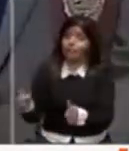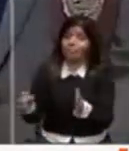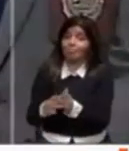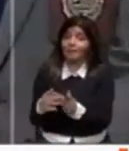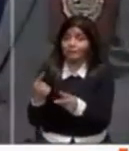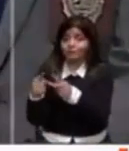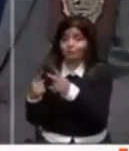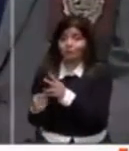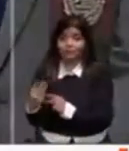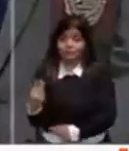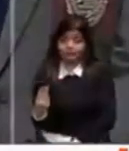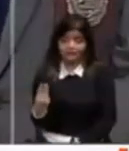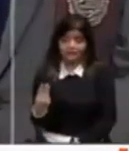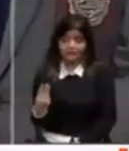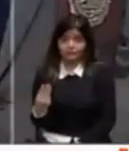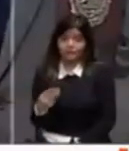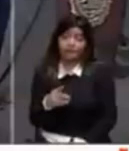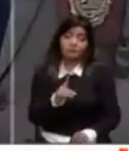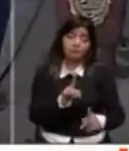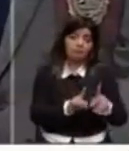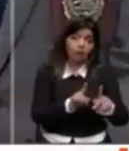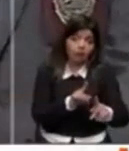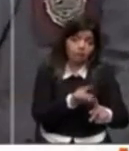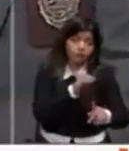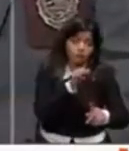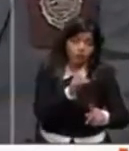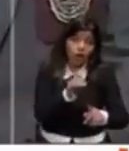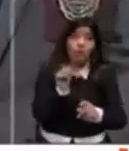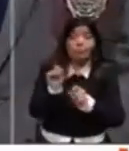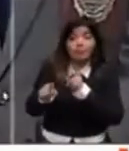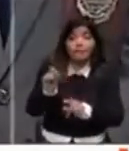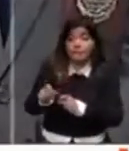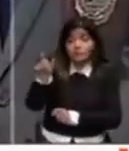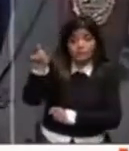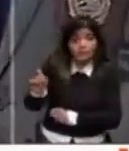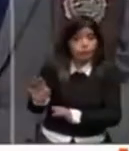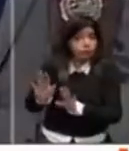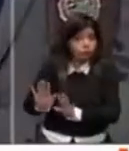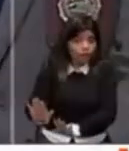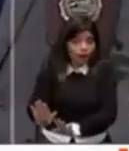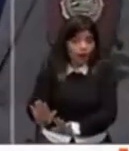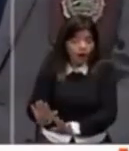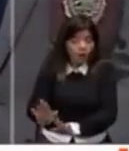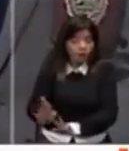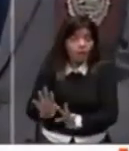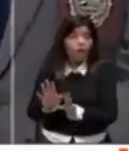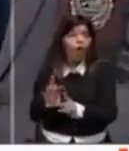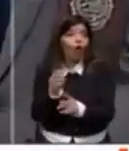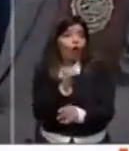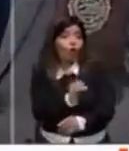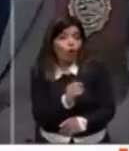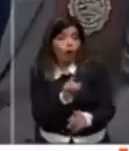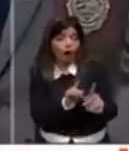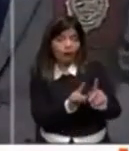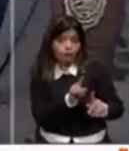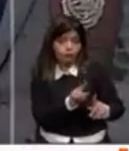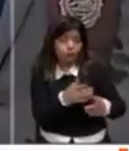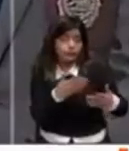Hay distintas hipótesis que pueden ir desde la defensa personal hasta incluso las tesis que se han manejado